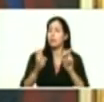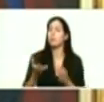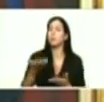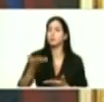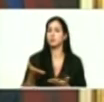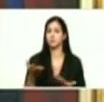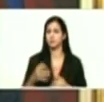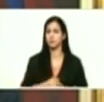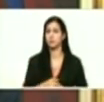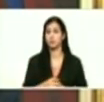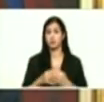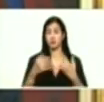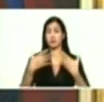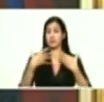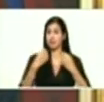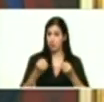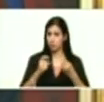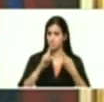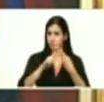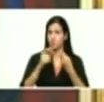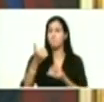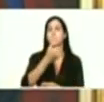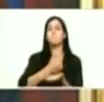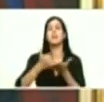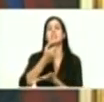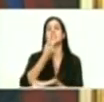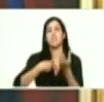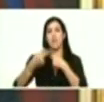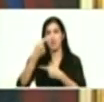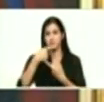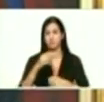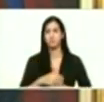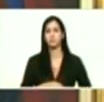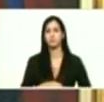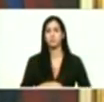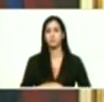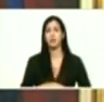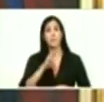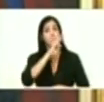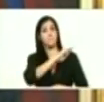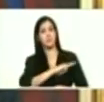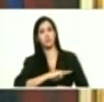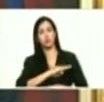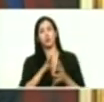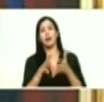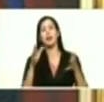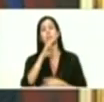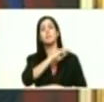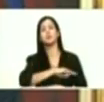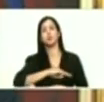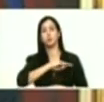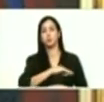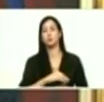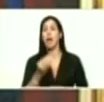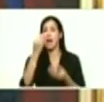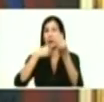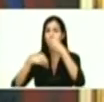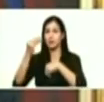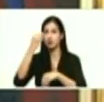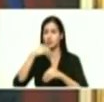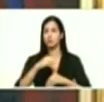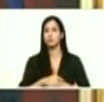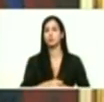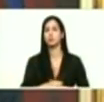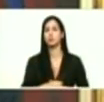de la salud de de las misiones y grandes misiones de la alimentación